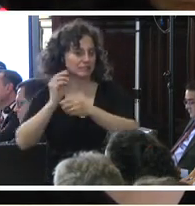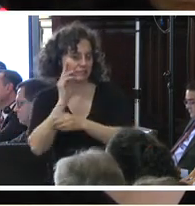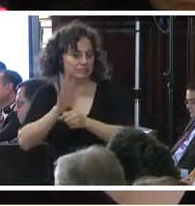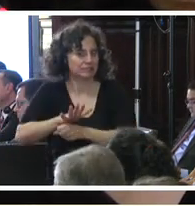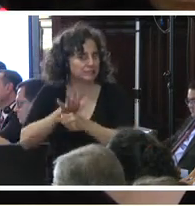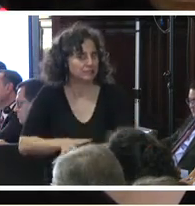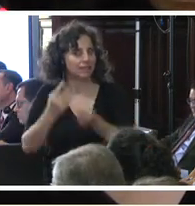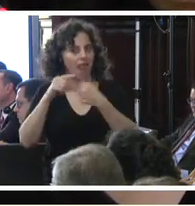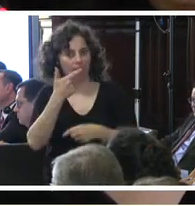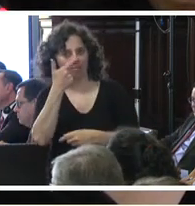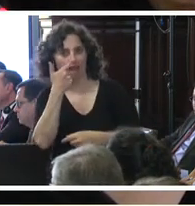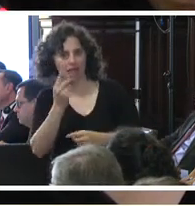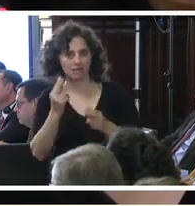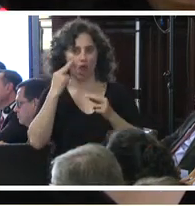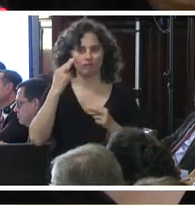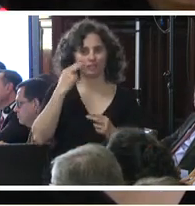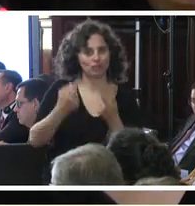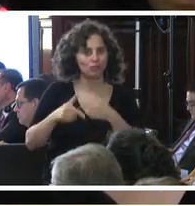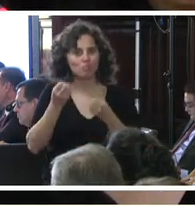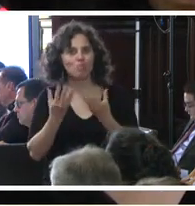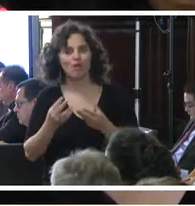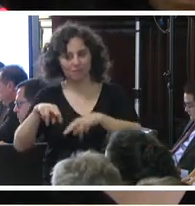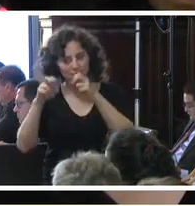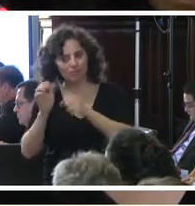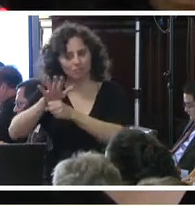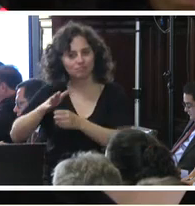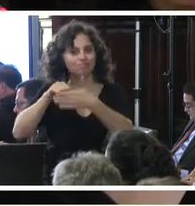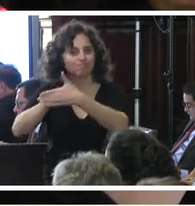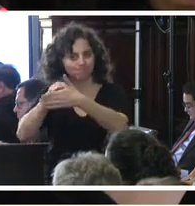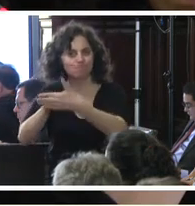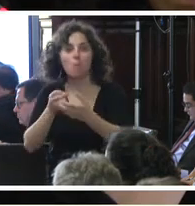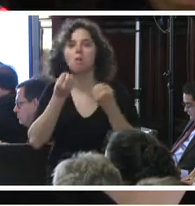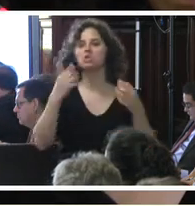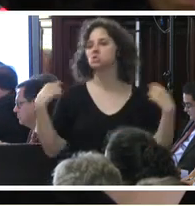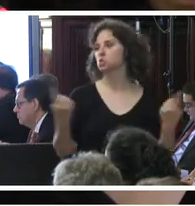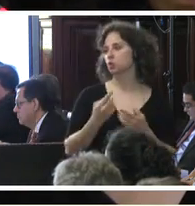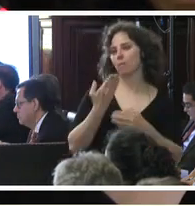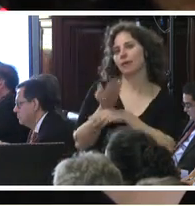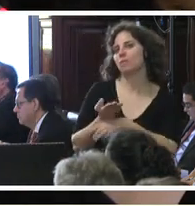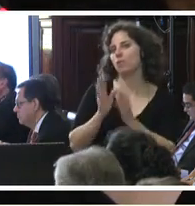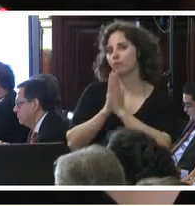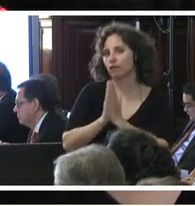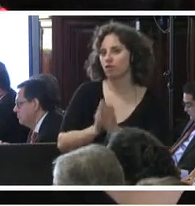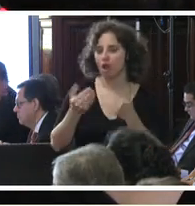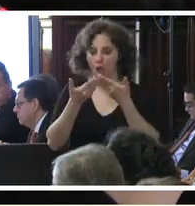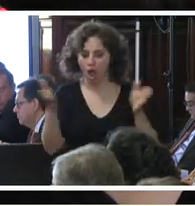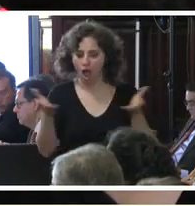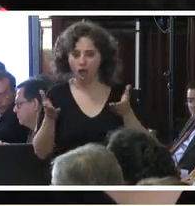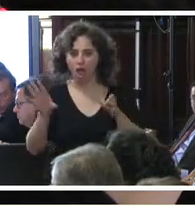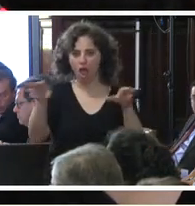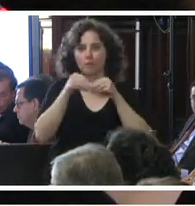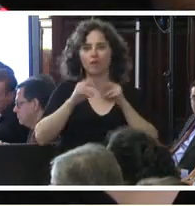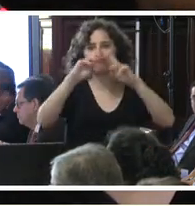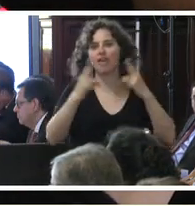claro conflicto de intereses en el tema de la investigación. Es por eso que nosotros solicitamos que de entrada este asunto tendría que asumirlo la